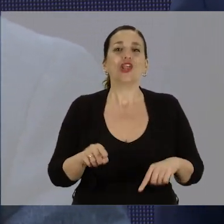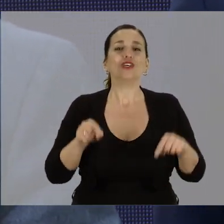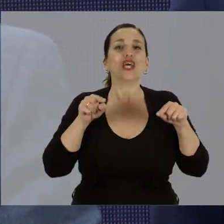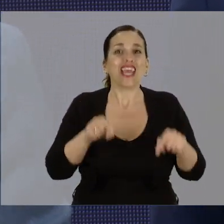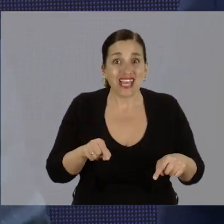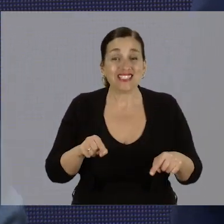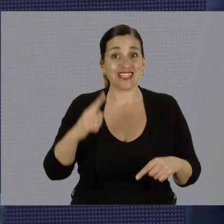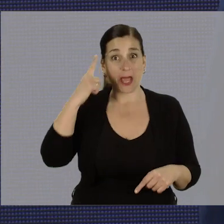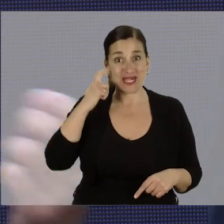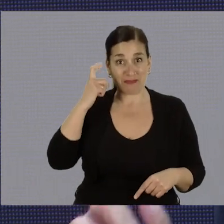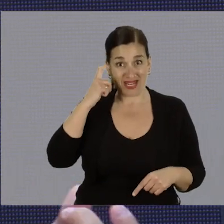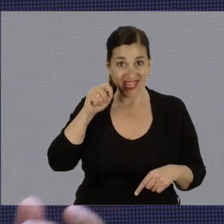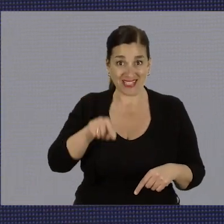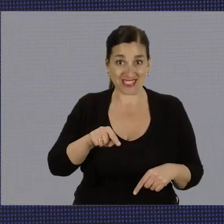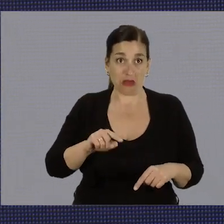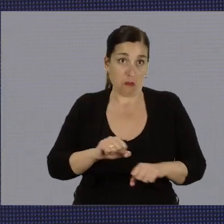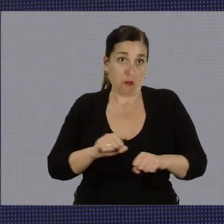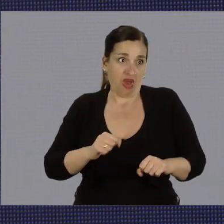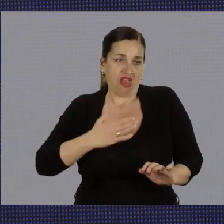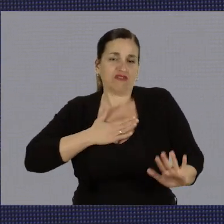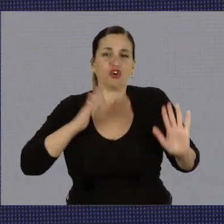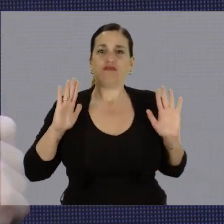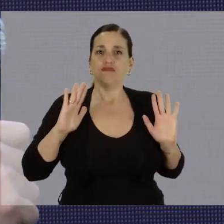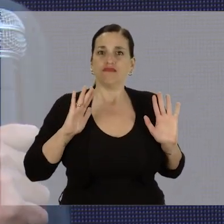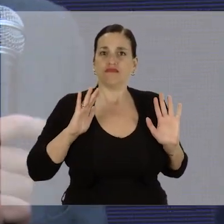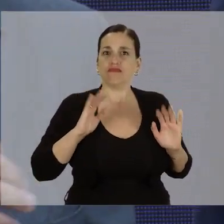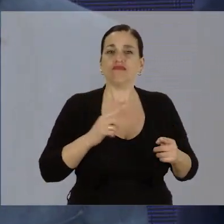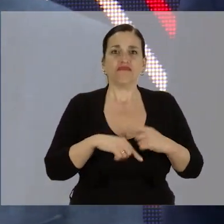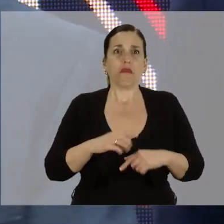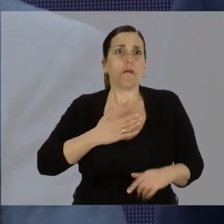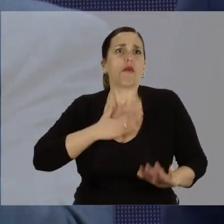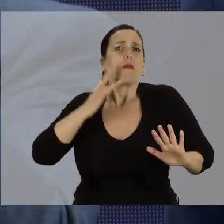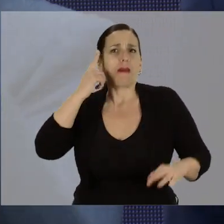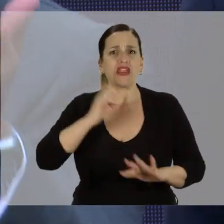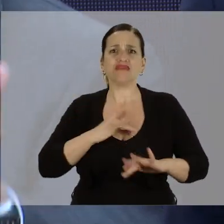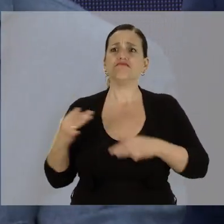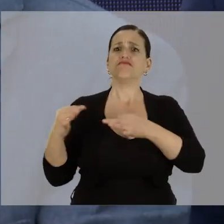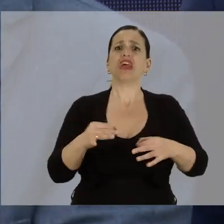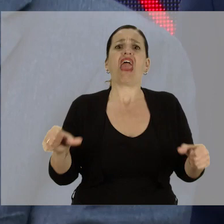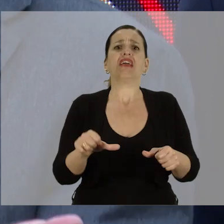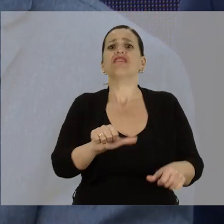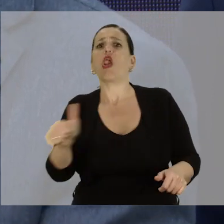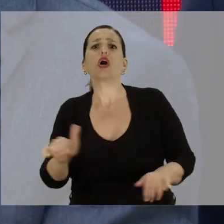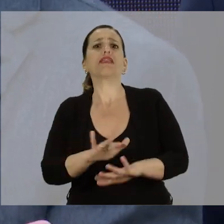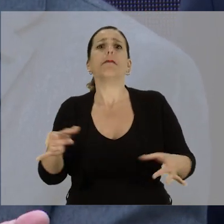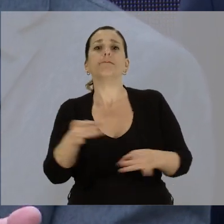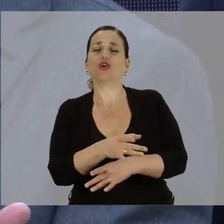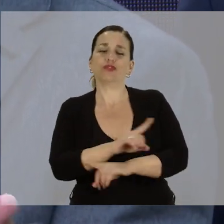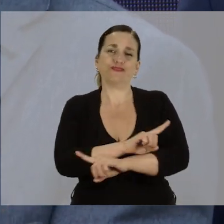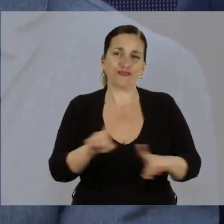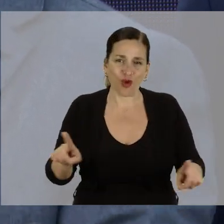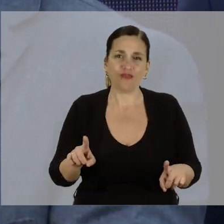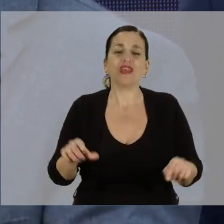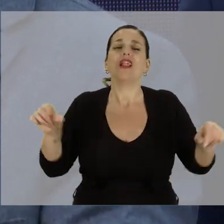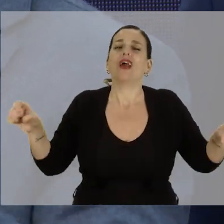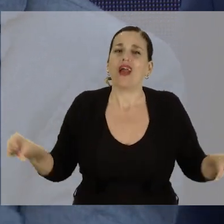Y ese tipo de experiencia se la podría haber quedado para él solo. Llegó y ya está.